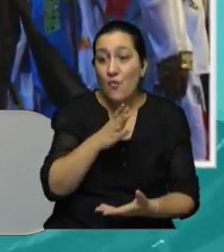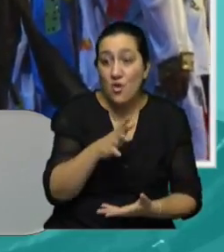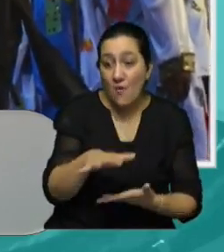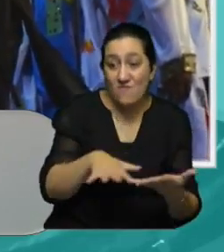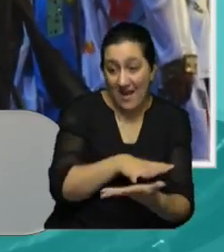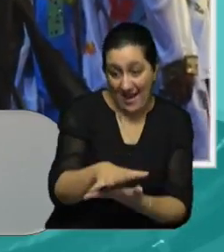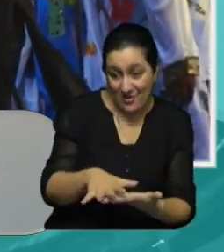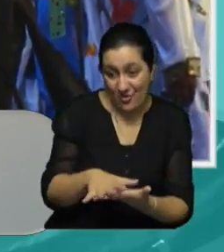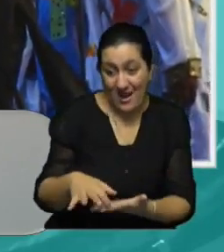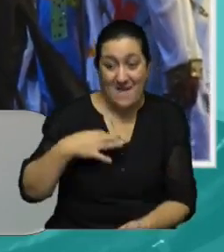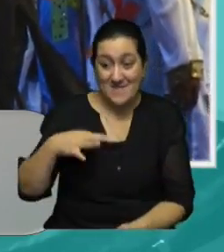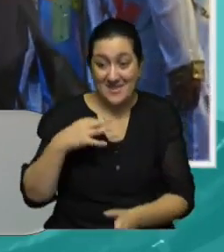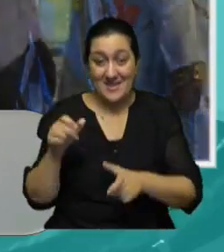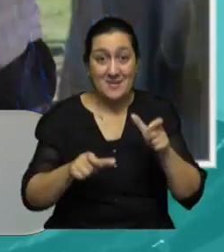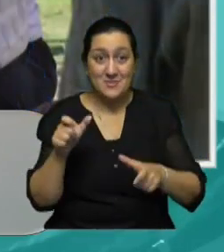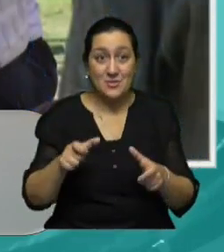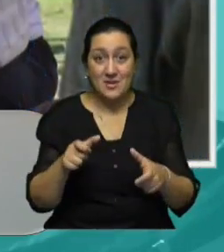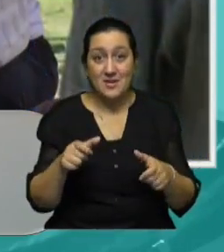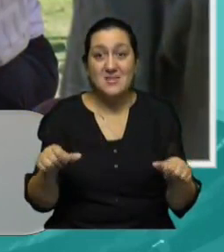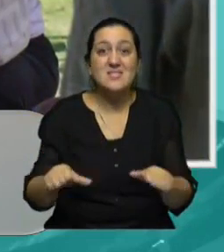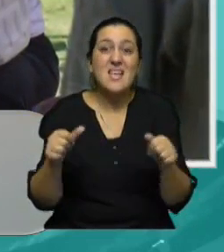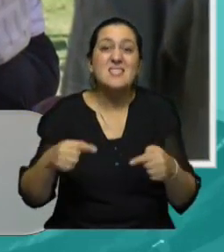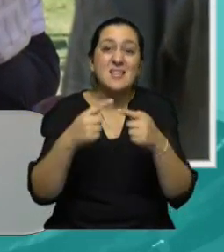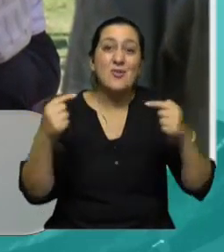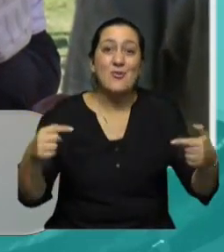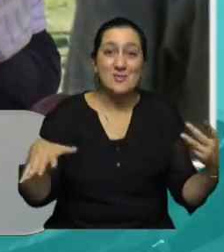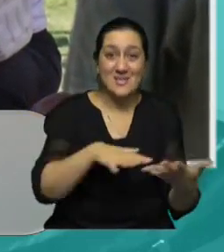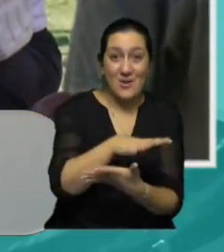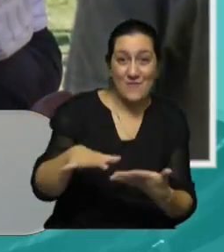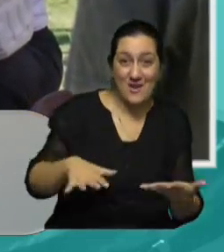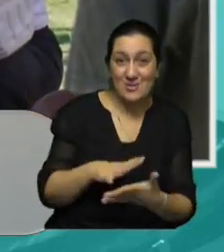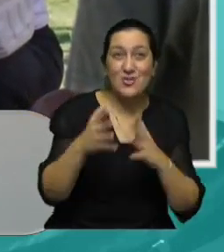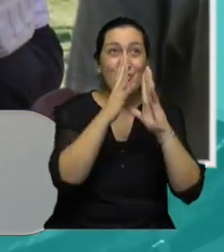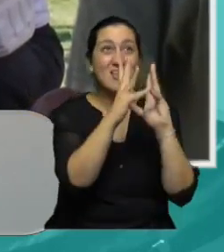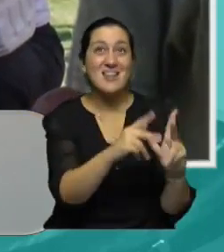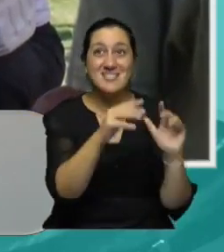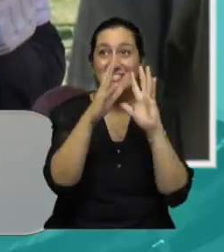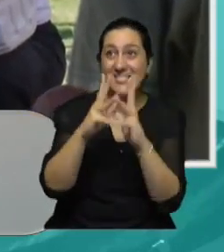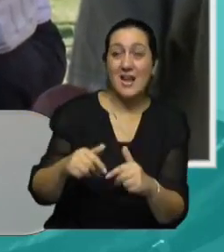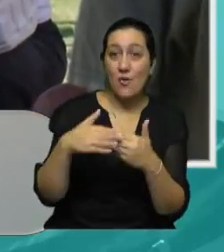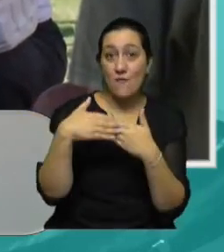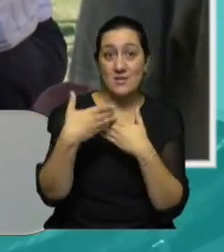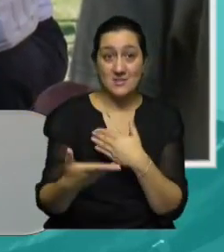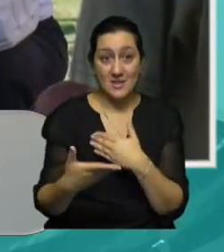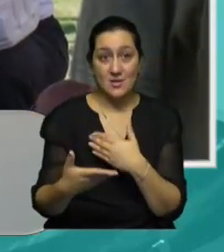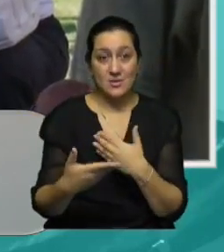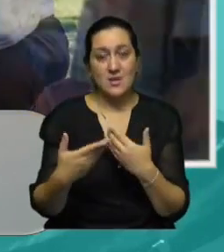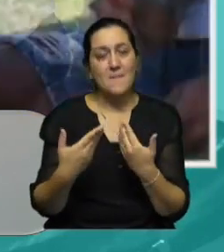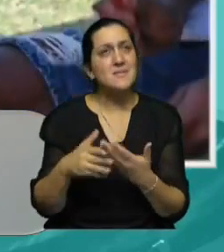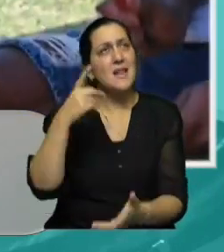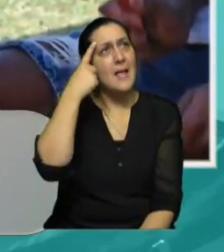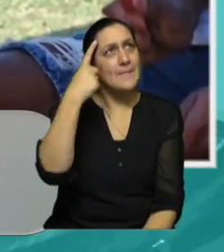en la vida de la gente. Y que se pueden hacer cosas en los barrios y organizar a los vecinos, empezar a